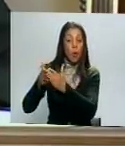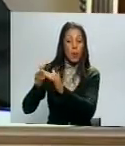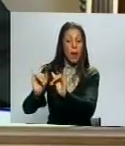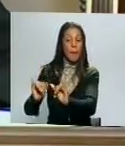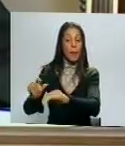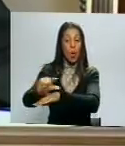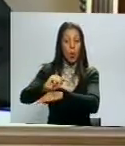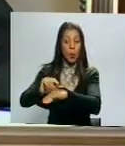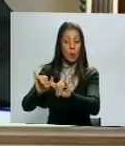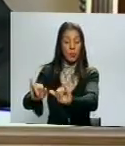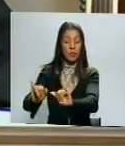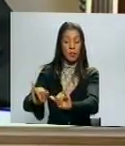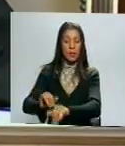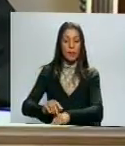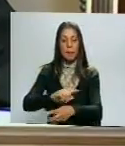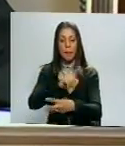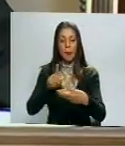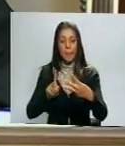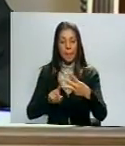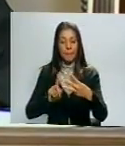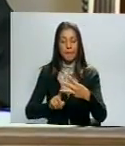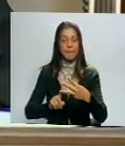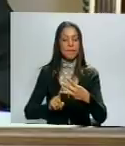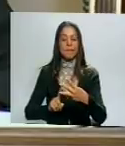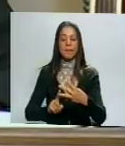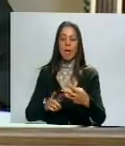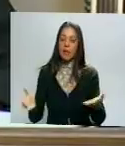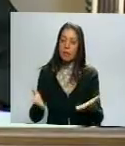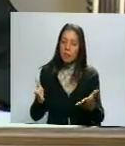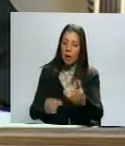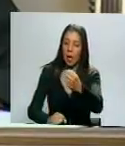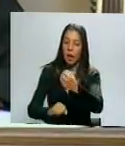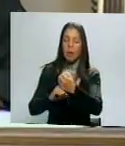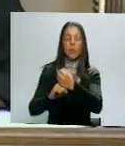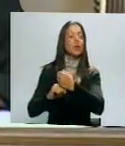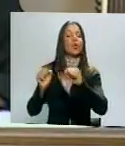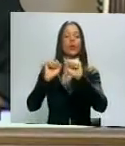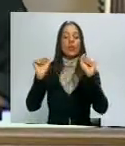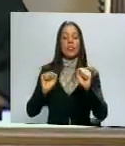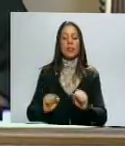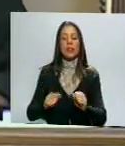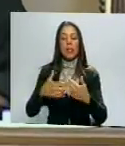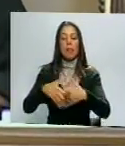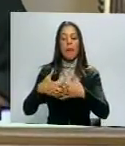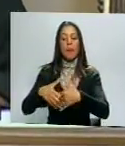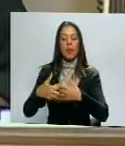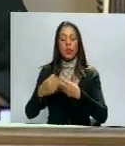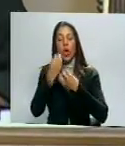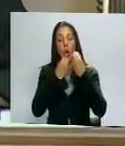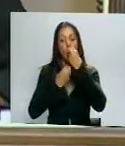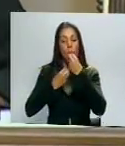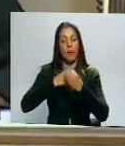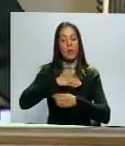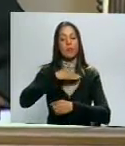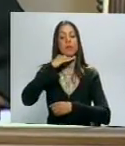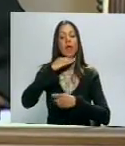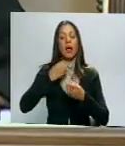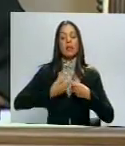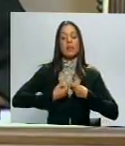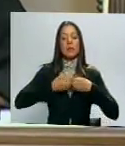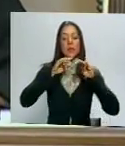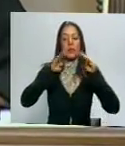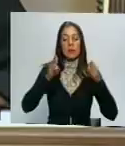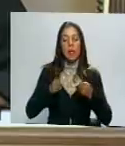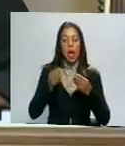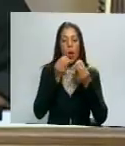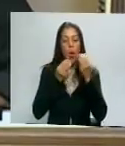comunidades. 3. Coadyuvar en la construcción del nuevo sistema de producción, abastecimiento y distribución de